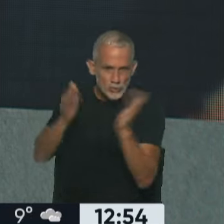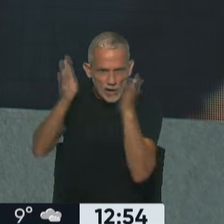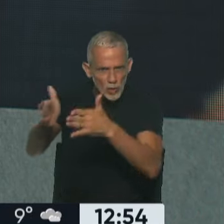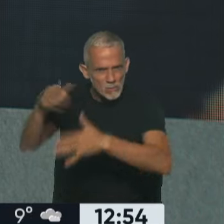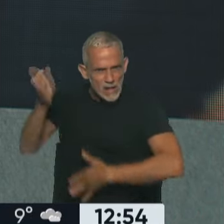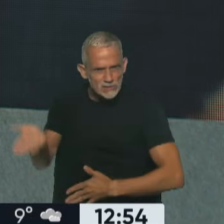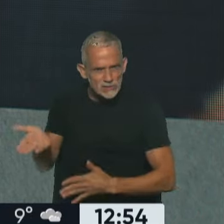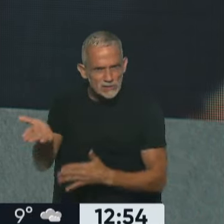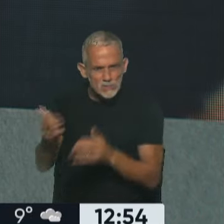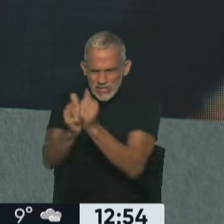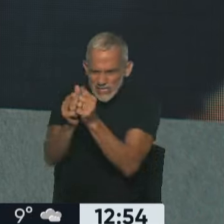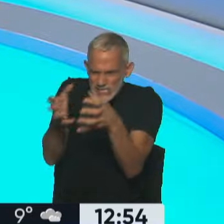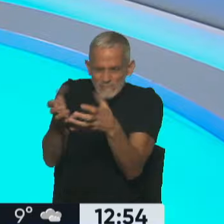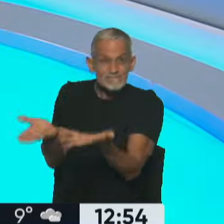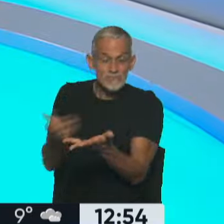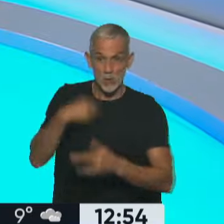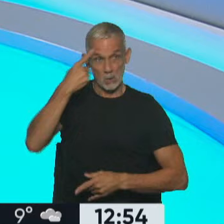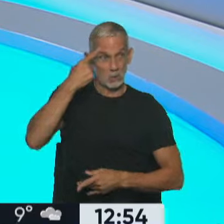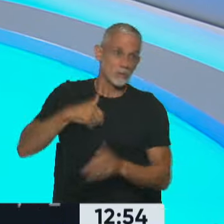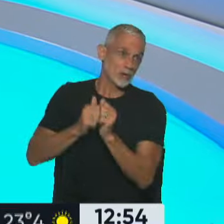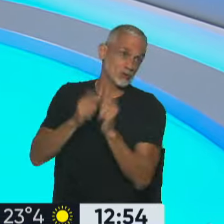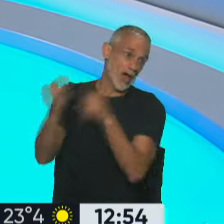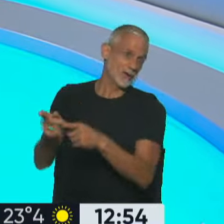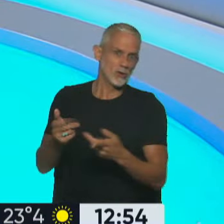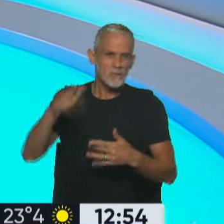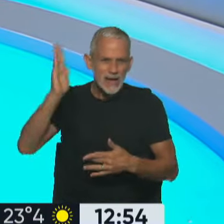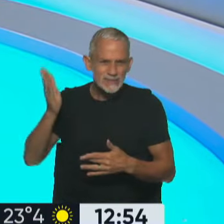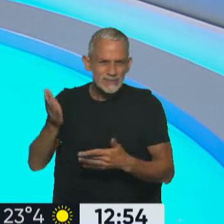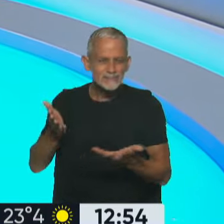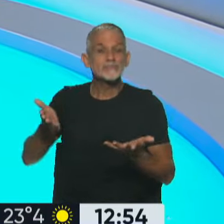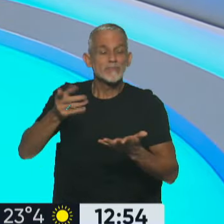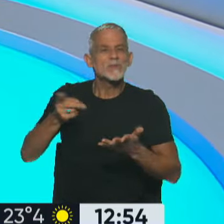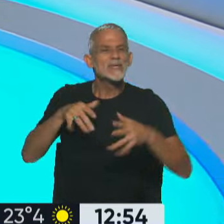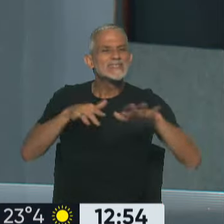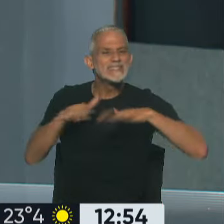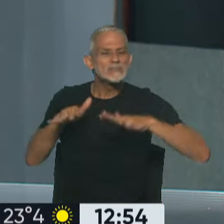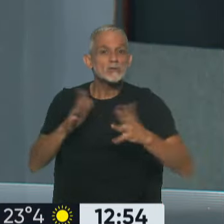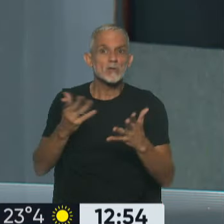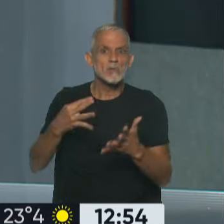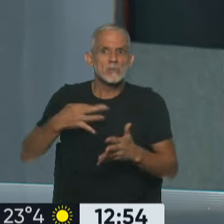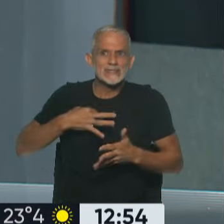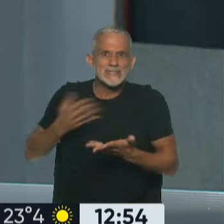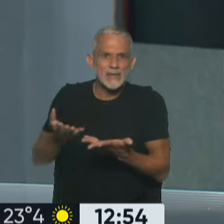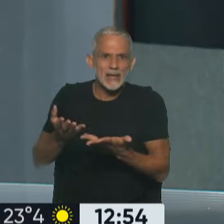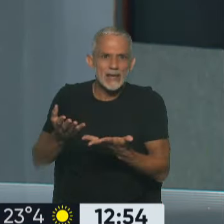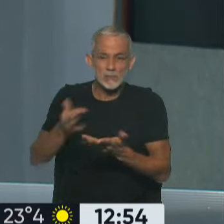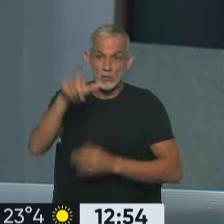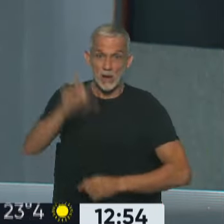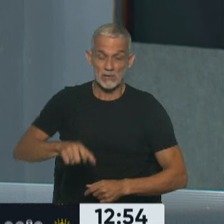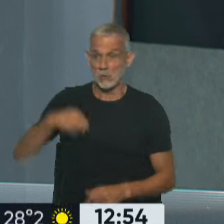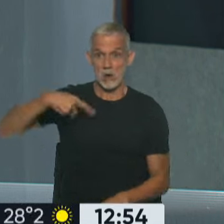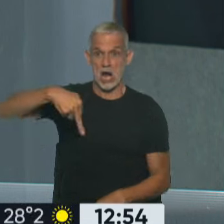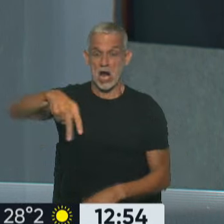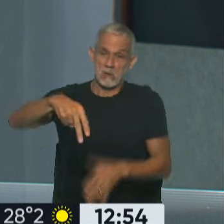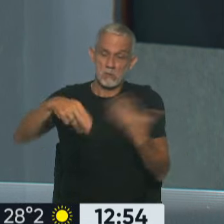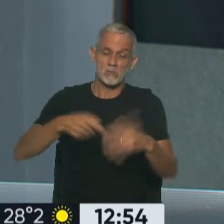está enquistando Rosario? Pero a uno le da la sensación, ¿no? Se ve más la situación civil, ¿no? De que tal vez una persona viene